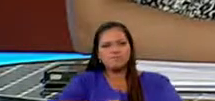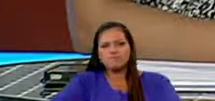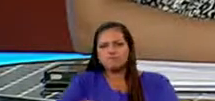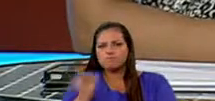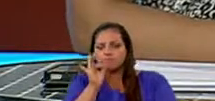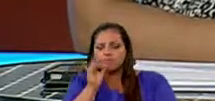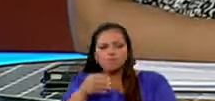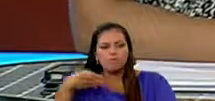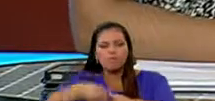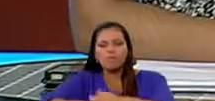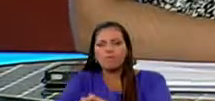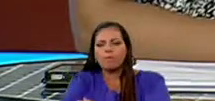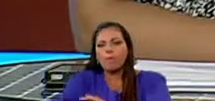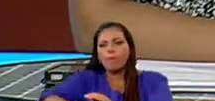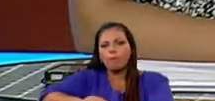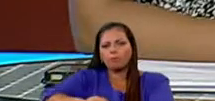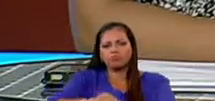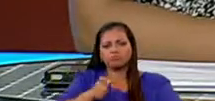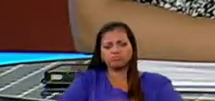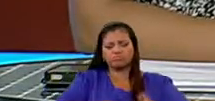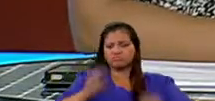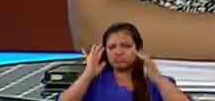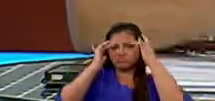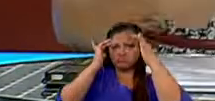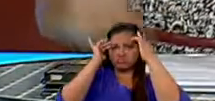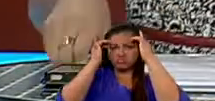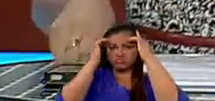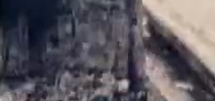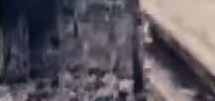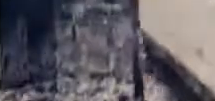tomará cartas en el asunto.